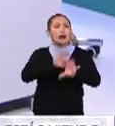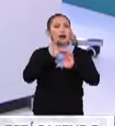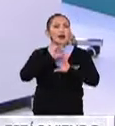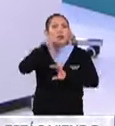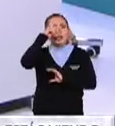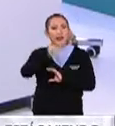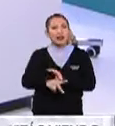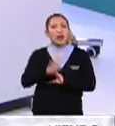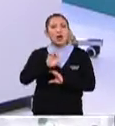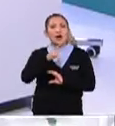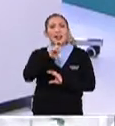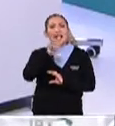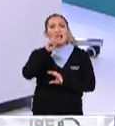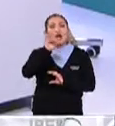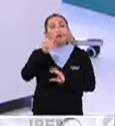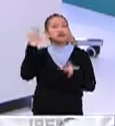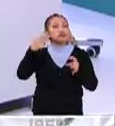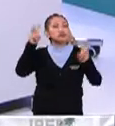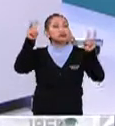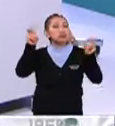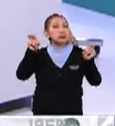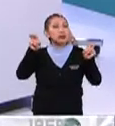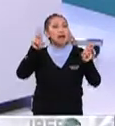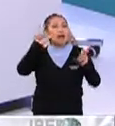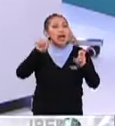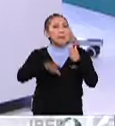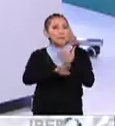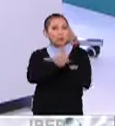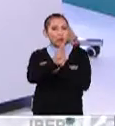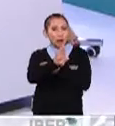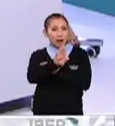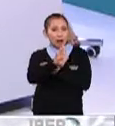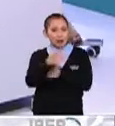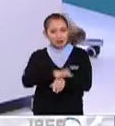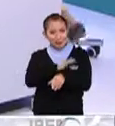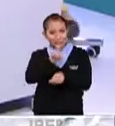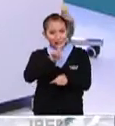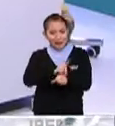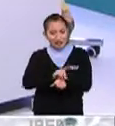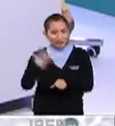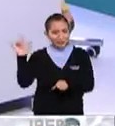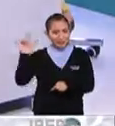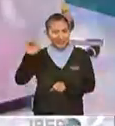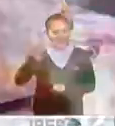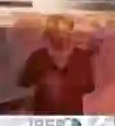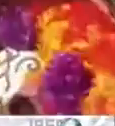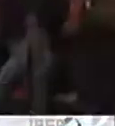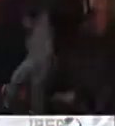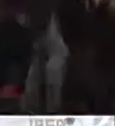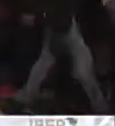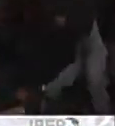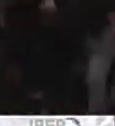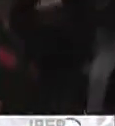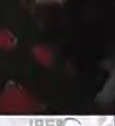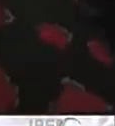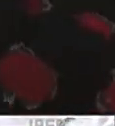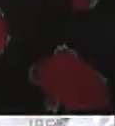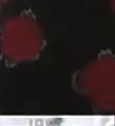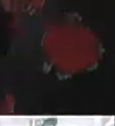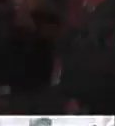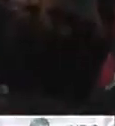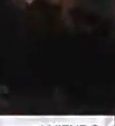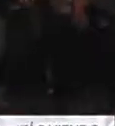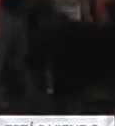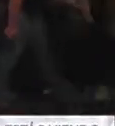cantante mexicana Eugenia León y esto que se titula La Bruja. Que tenga un excelente día. Chao. Me vuelve